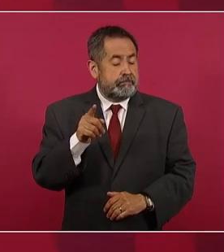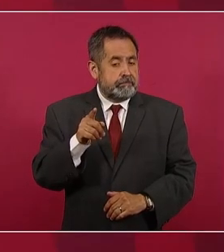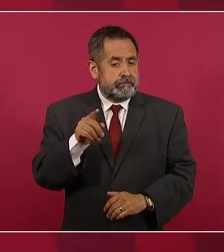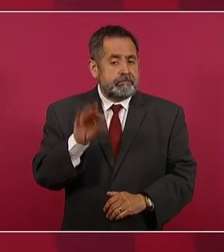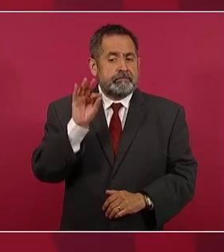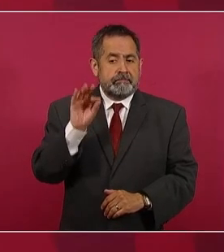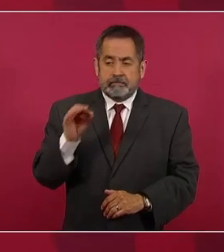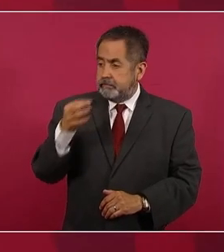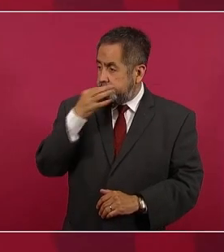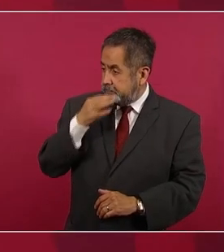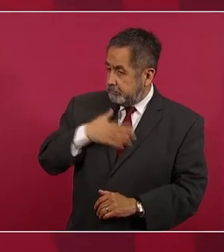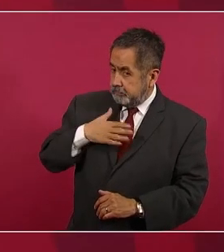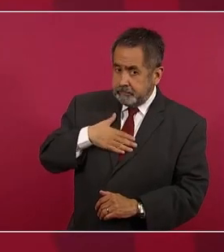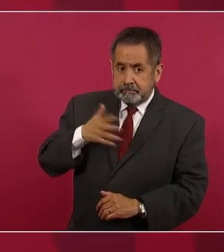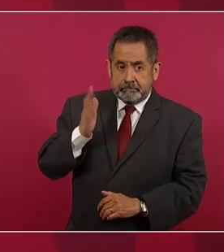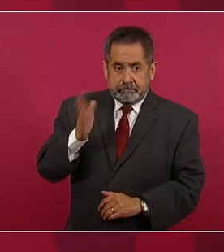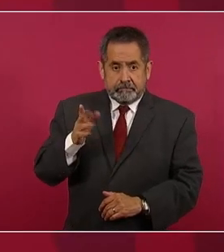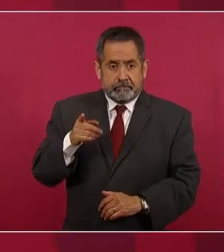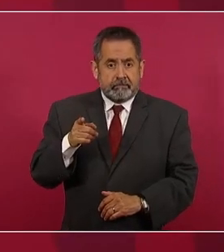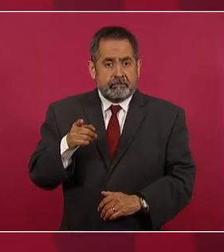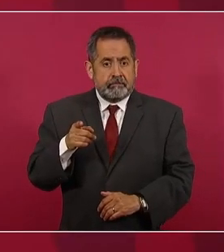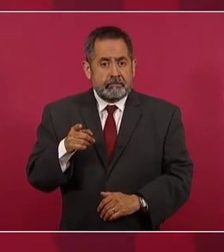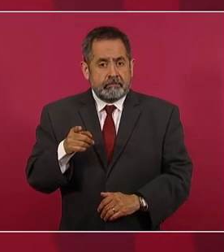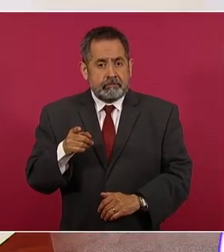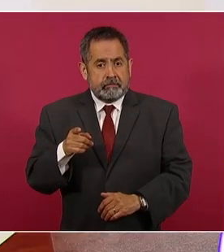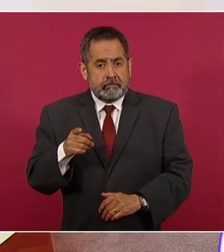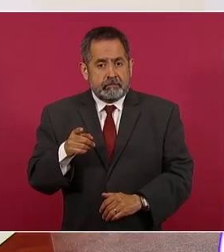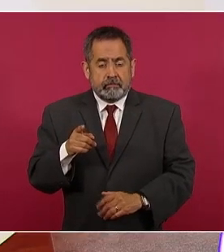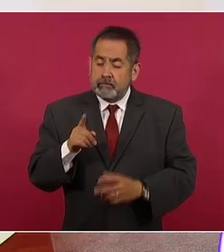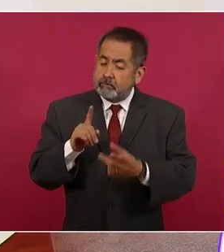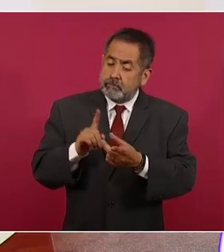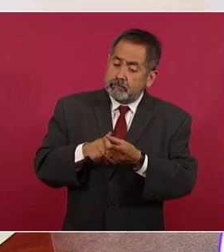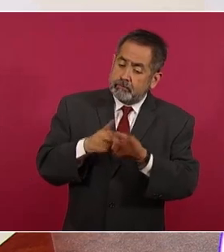me informaron y de dónde está